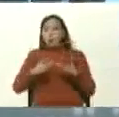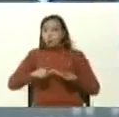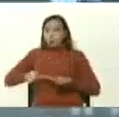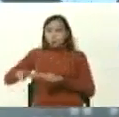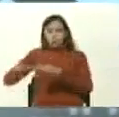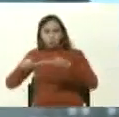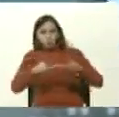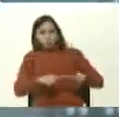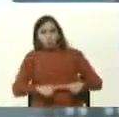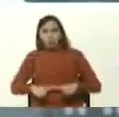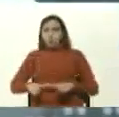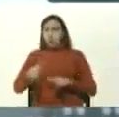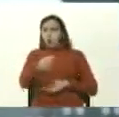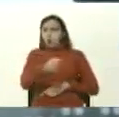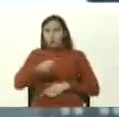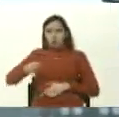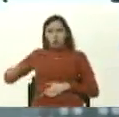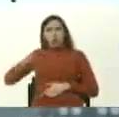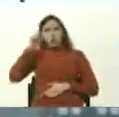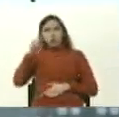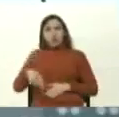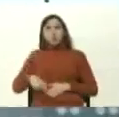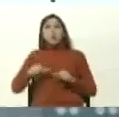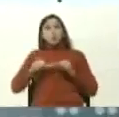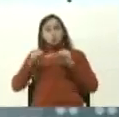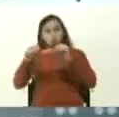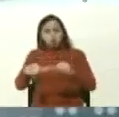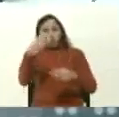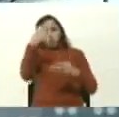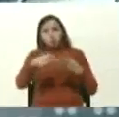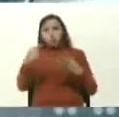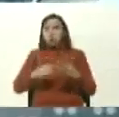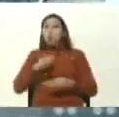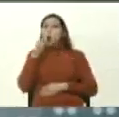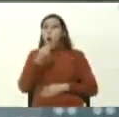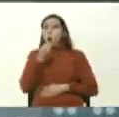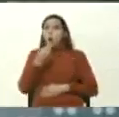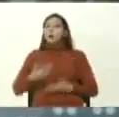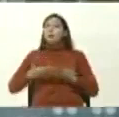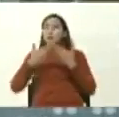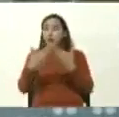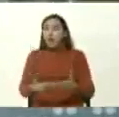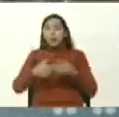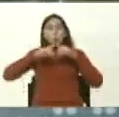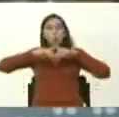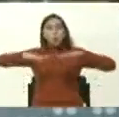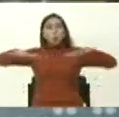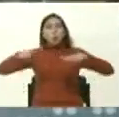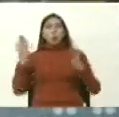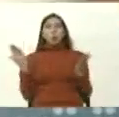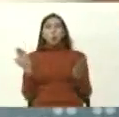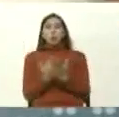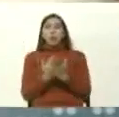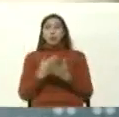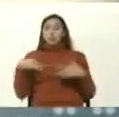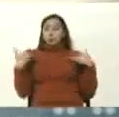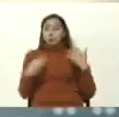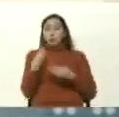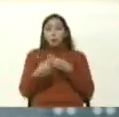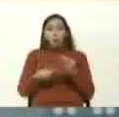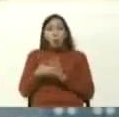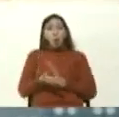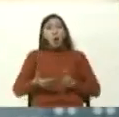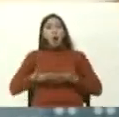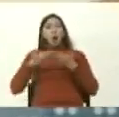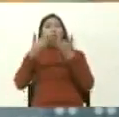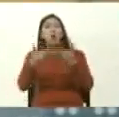los refrigeradores y la constante distribución de los alimentos para las escuelas. De manera que nos sentimos contentos. Nosotros estaremos entregando